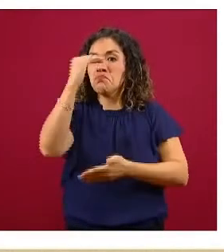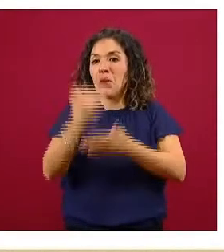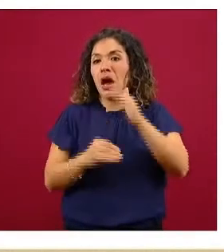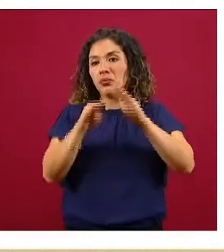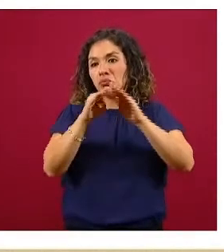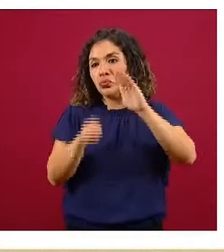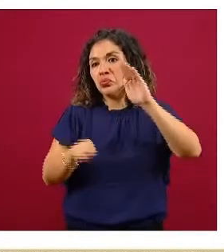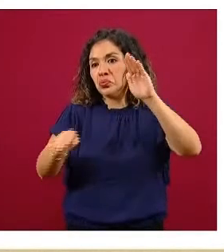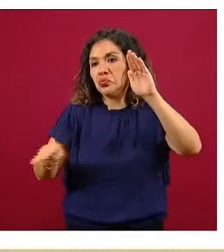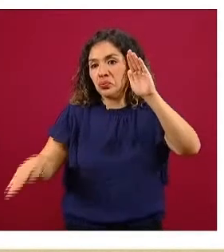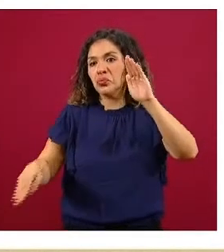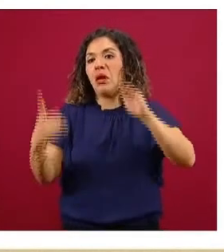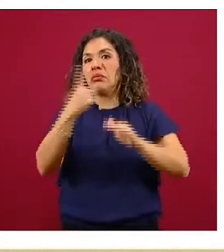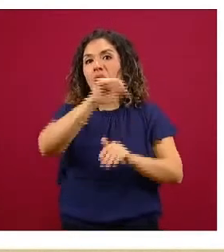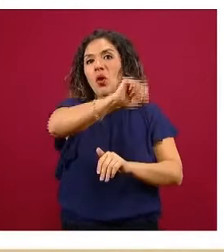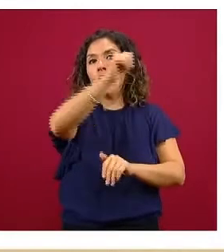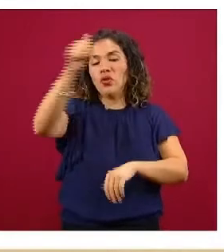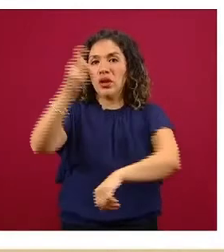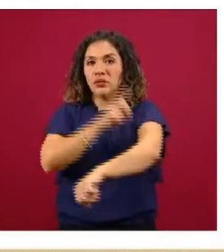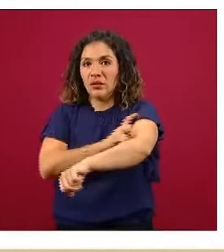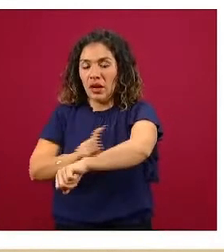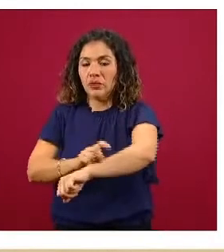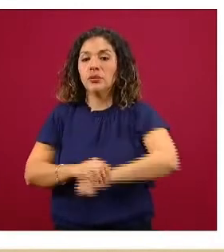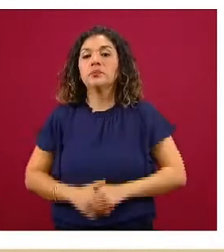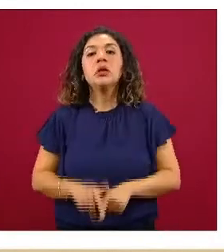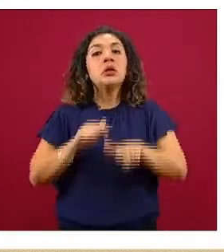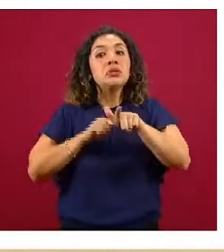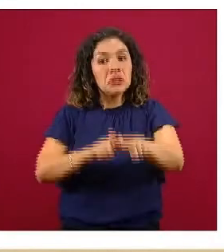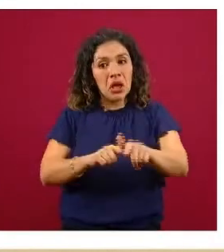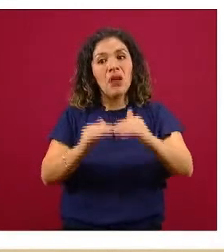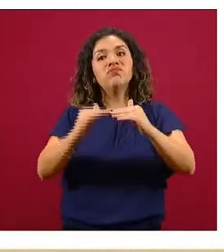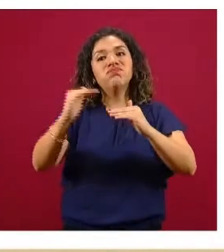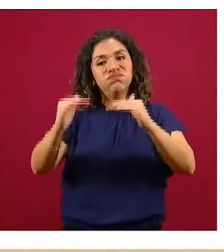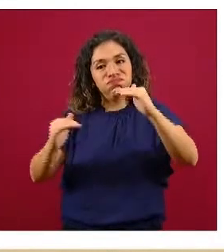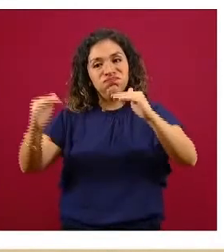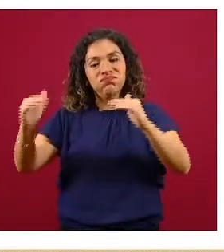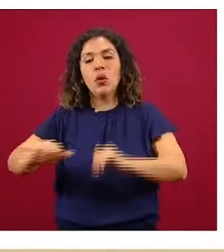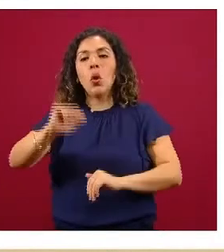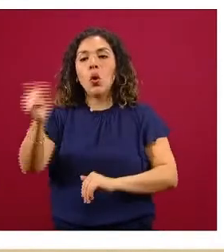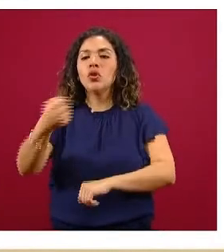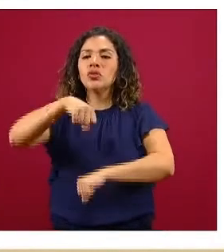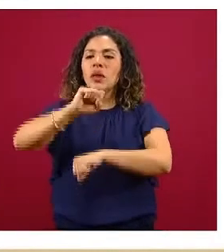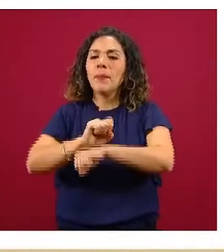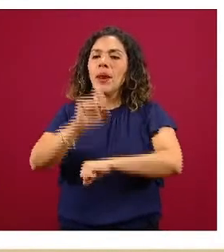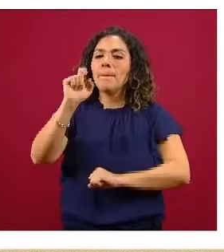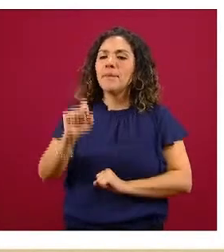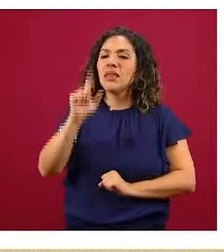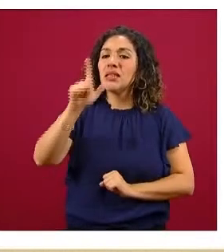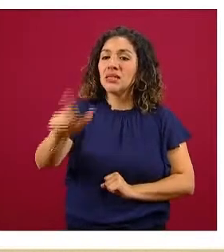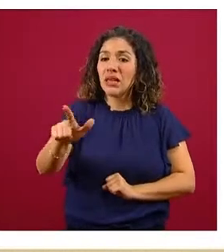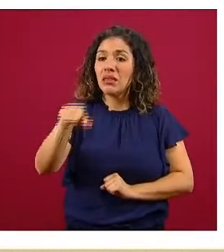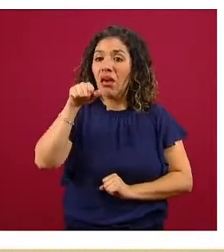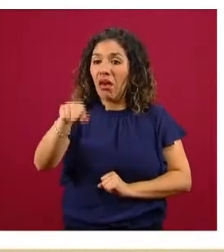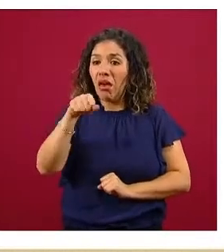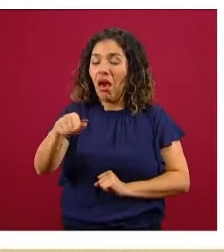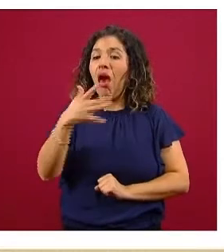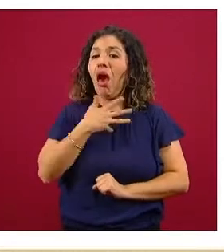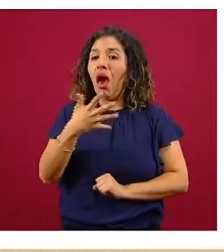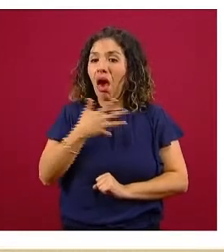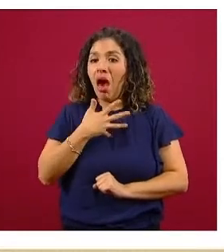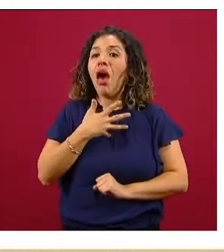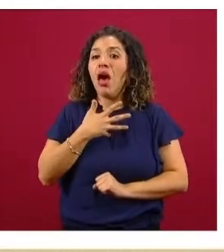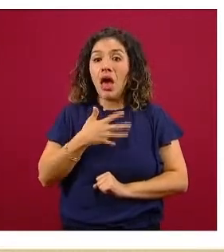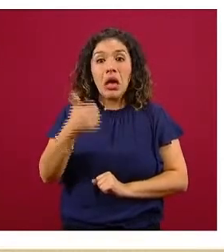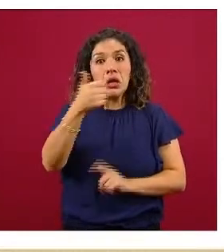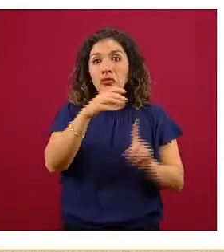en relación a las otras demarcaciones, que se ha mantenido. Veamos también cómo en la semana 27 prácticamente las